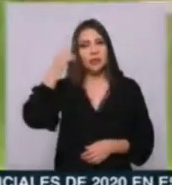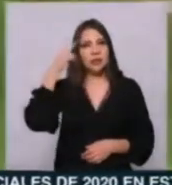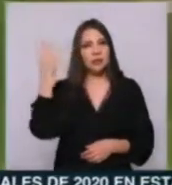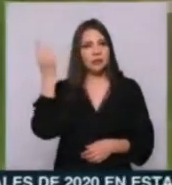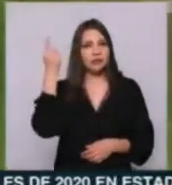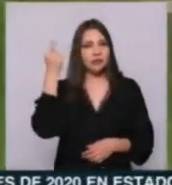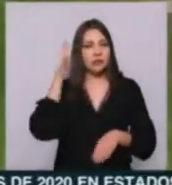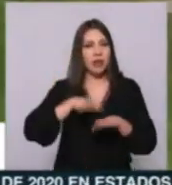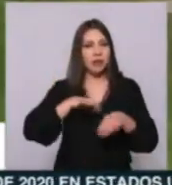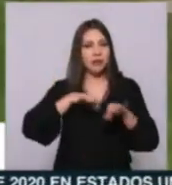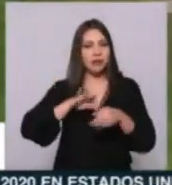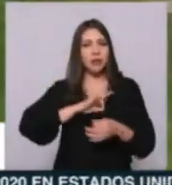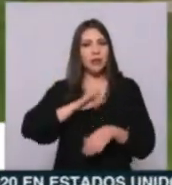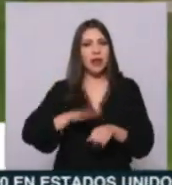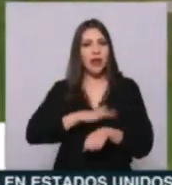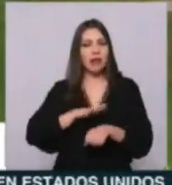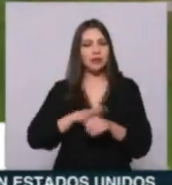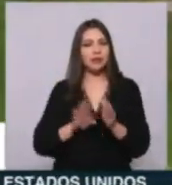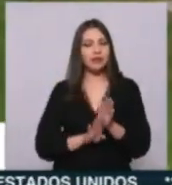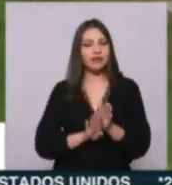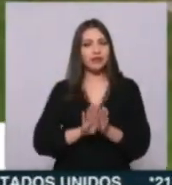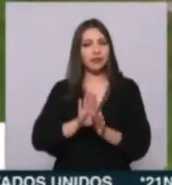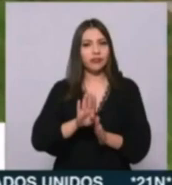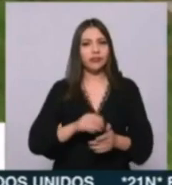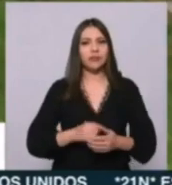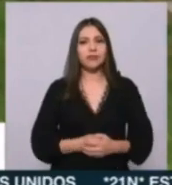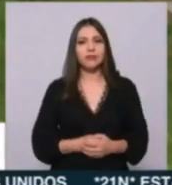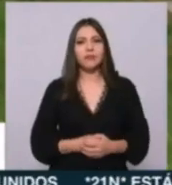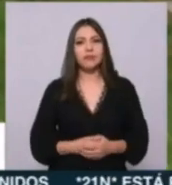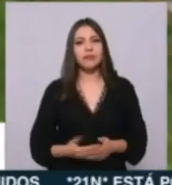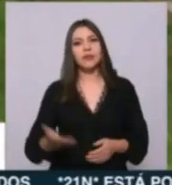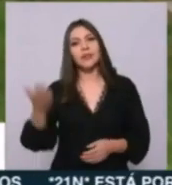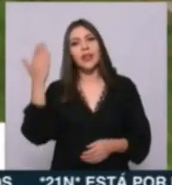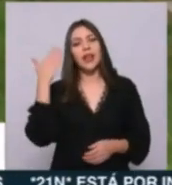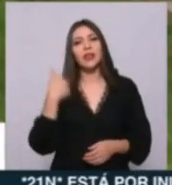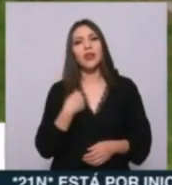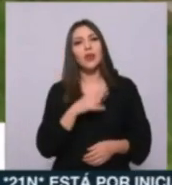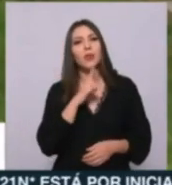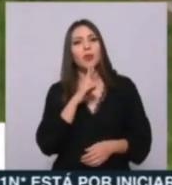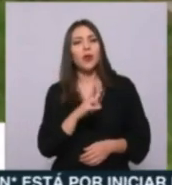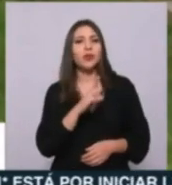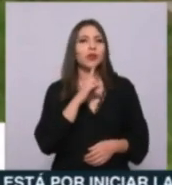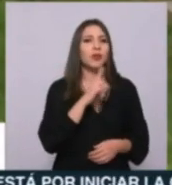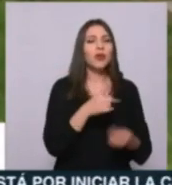calificaciones. Es que yo hacía diferentes voces y